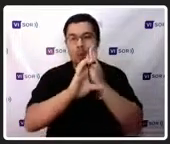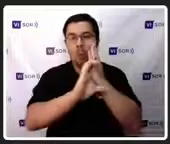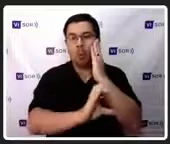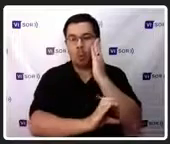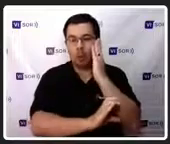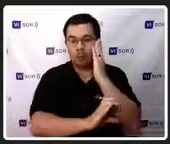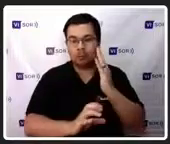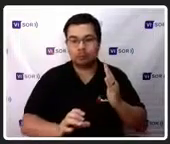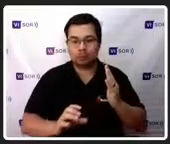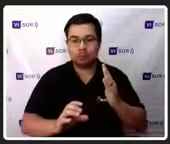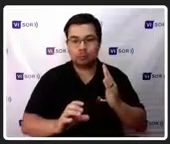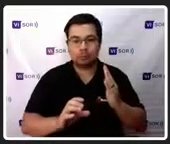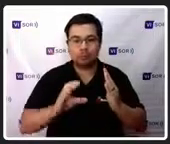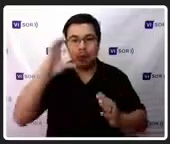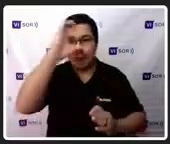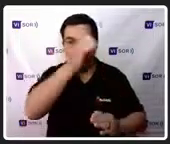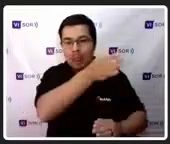industria.